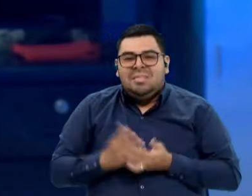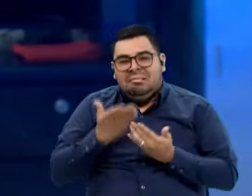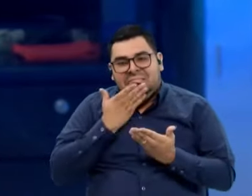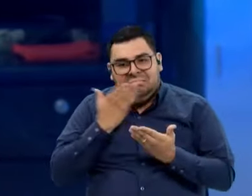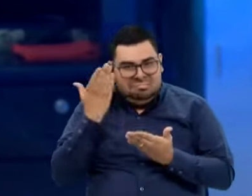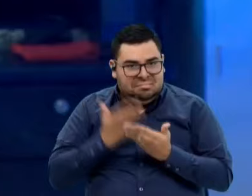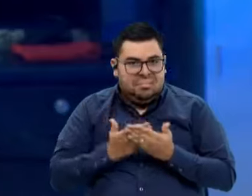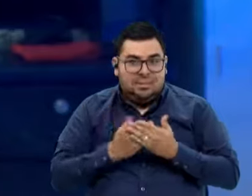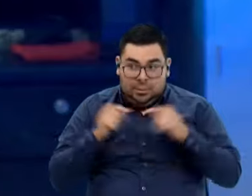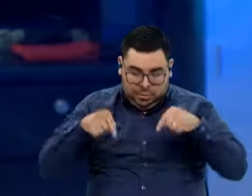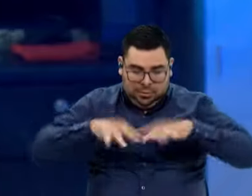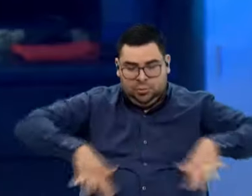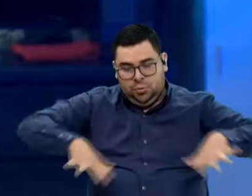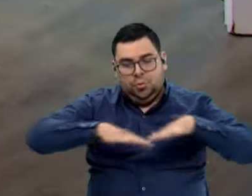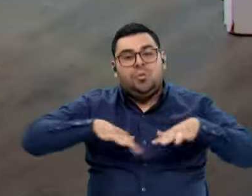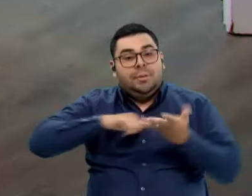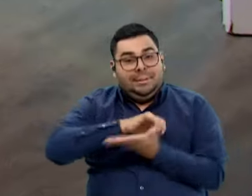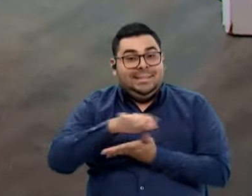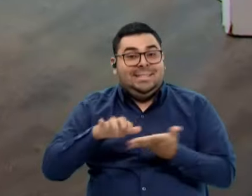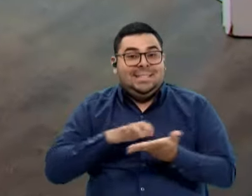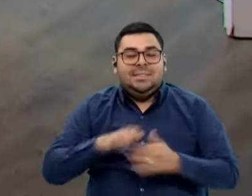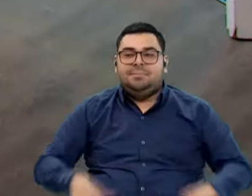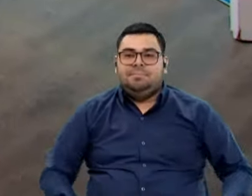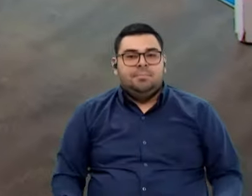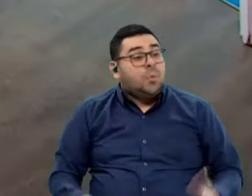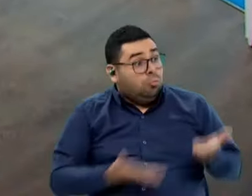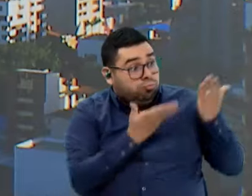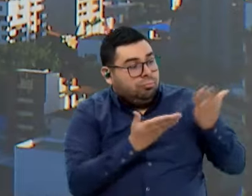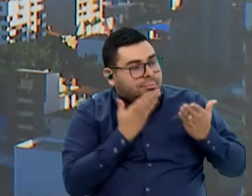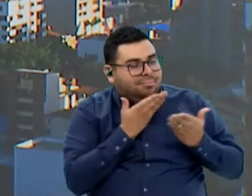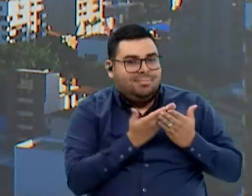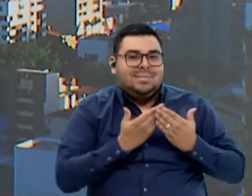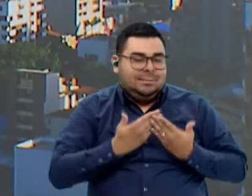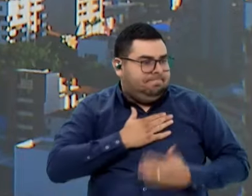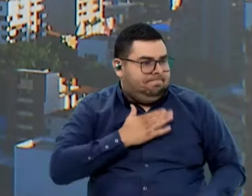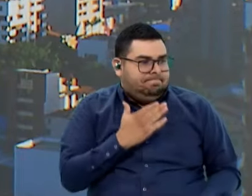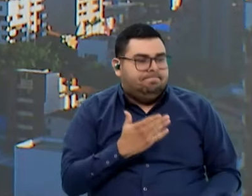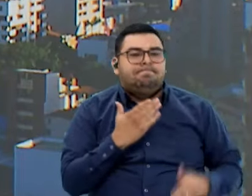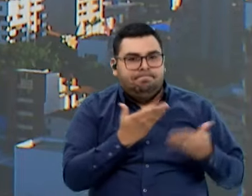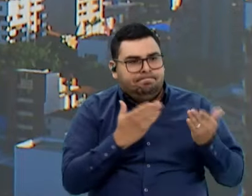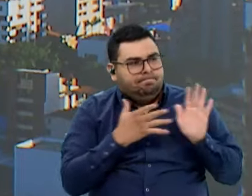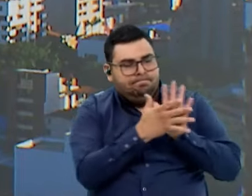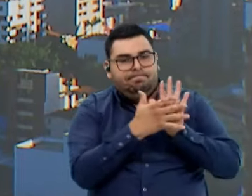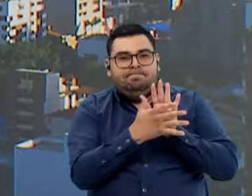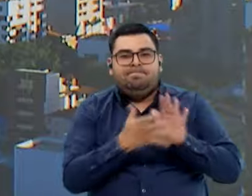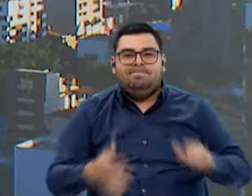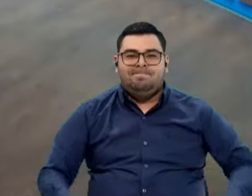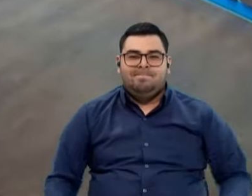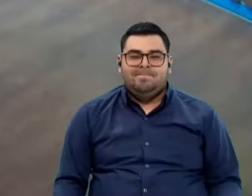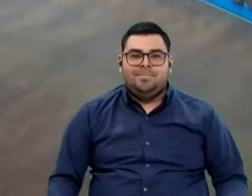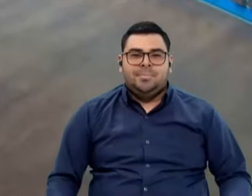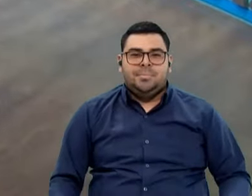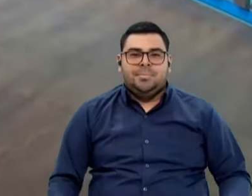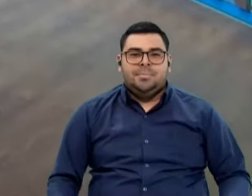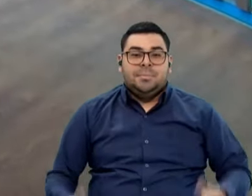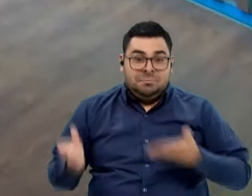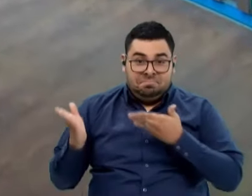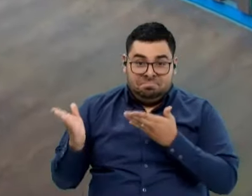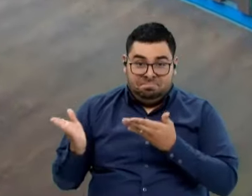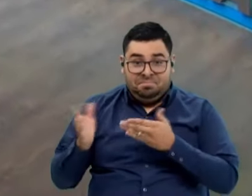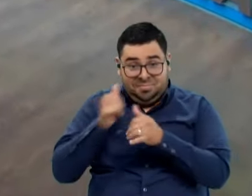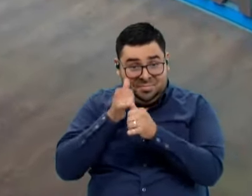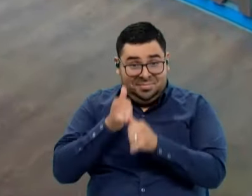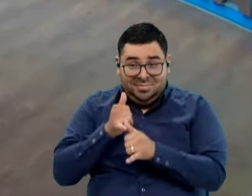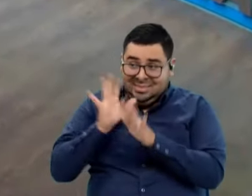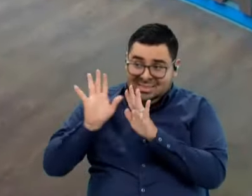Niño aquí en el departamento de Santander. A ustedes muchísimas gracias y siempre prestos para dar toda la información que necesiten. Es Sneider Pinilla,